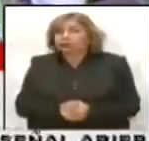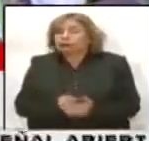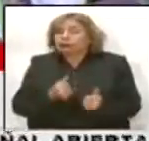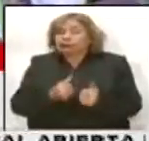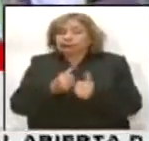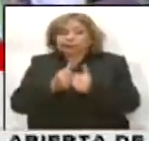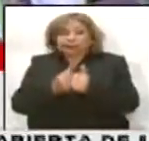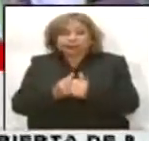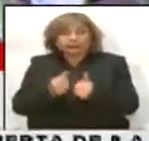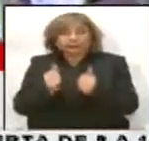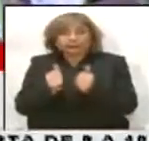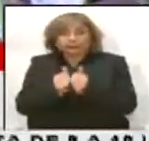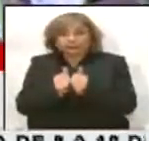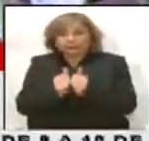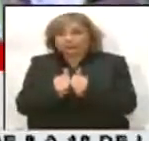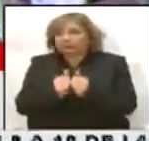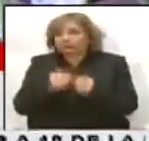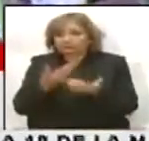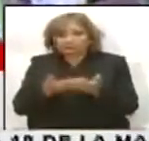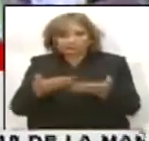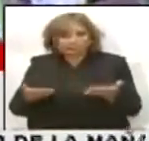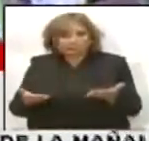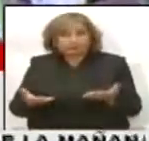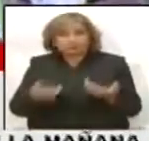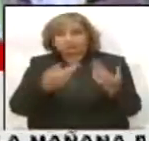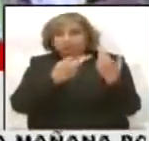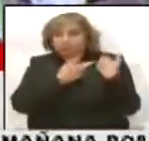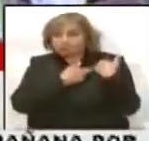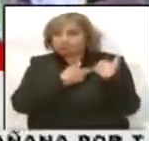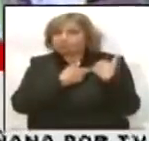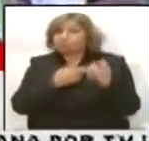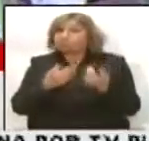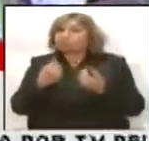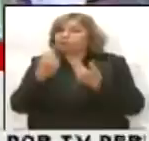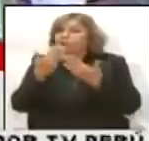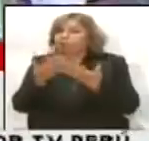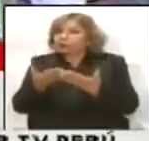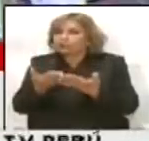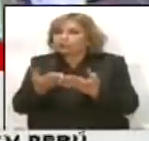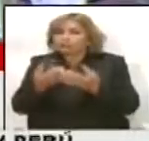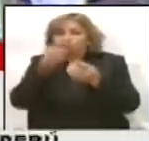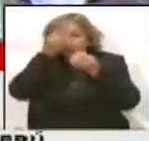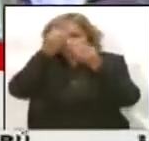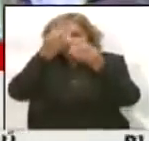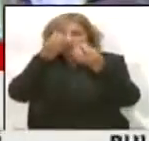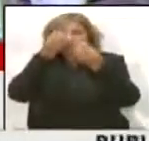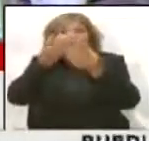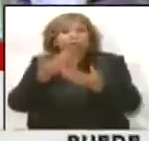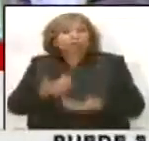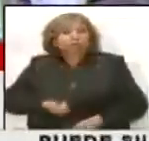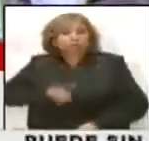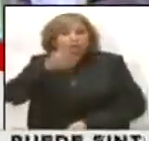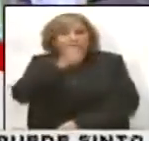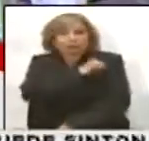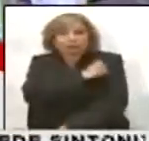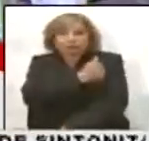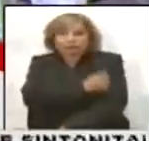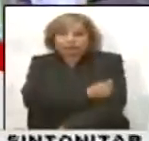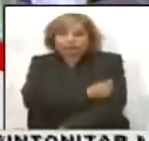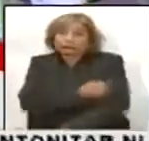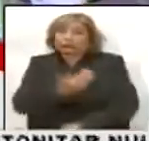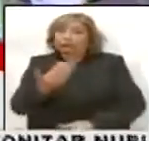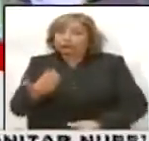los pasos que corresponden a cualquier ciudadano responsable, que es dar cuenta a las autoridades de ello. Entonces, en primer lugar, ¿no?, se ha